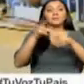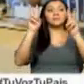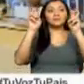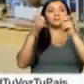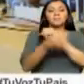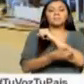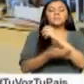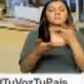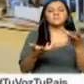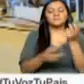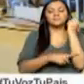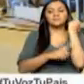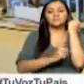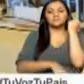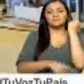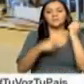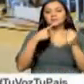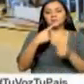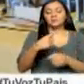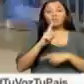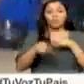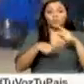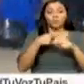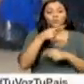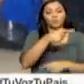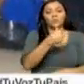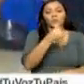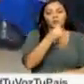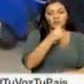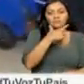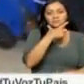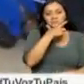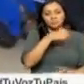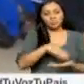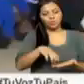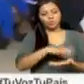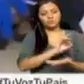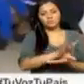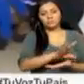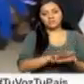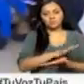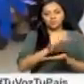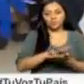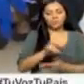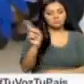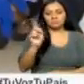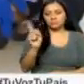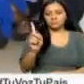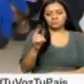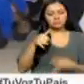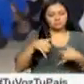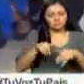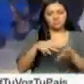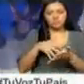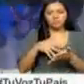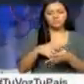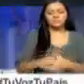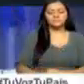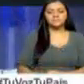la sanción al despido por orientación sexual, contemplado en la Ley de Justicia Laboral. Caterine Morejón, Noticiero